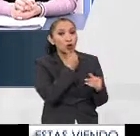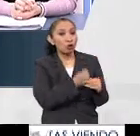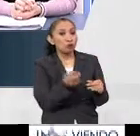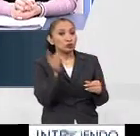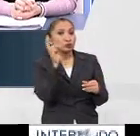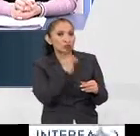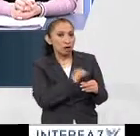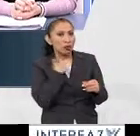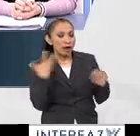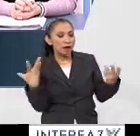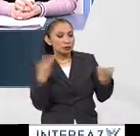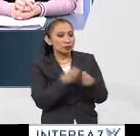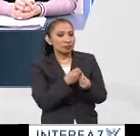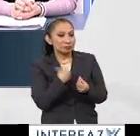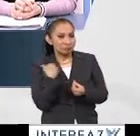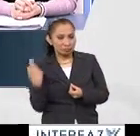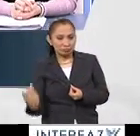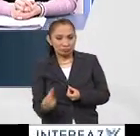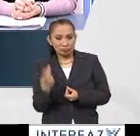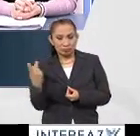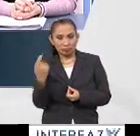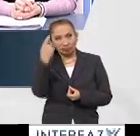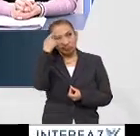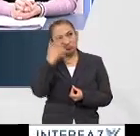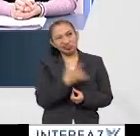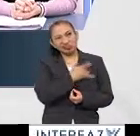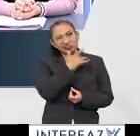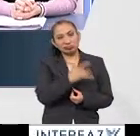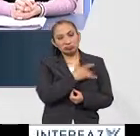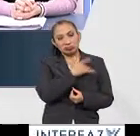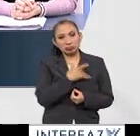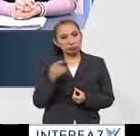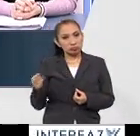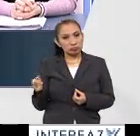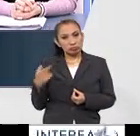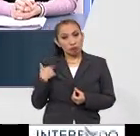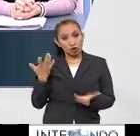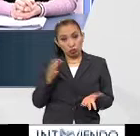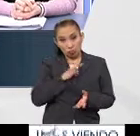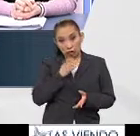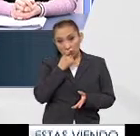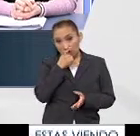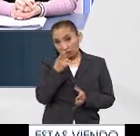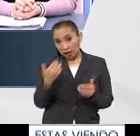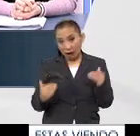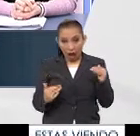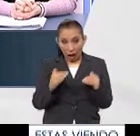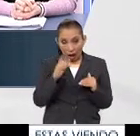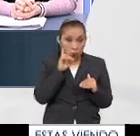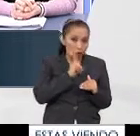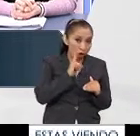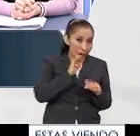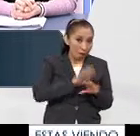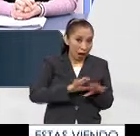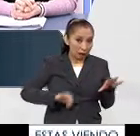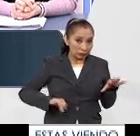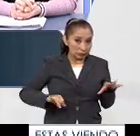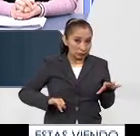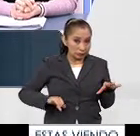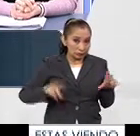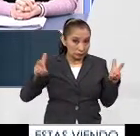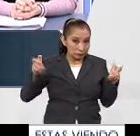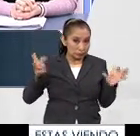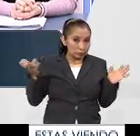todas y todos los estudiantes, bueno, es una pregunta que me llama la atención. Uno podría suponer que hay más mujeres interesadas en este